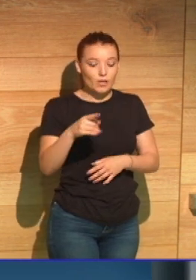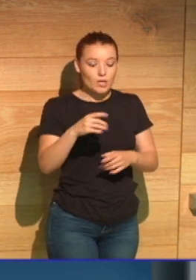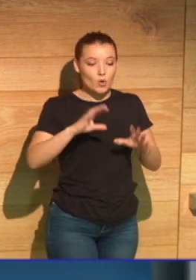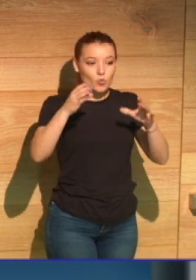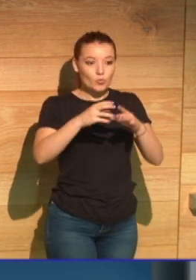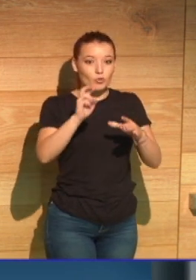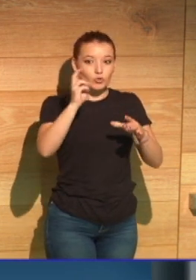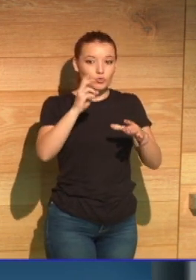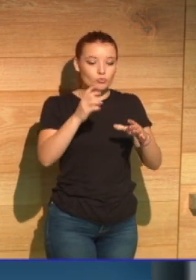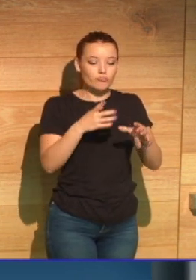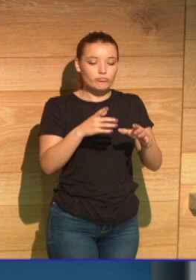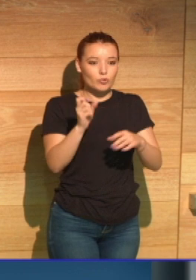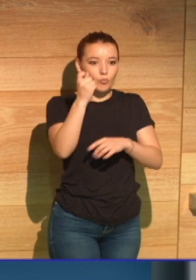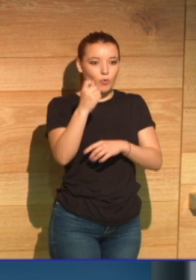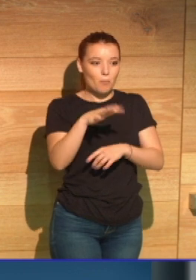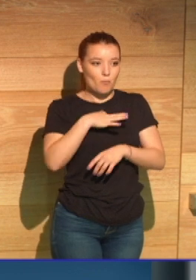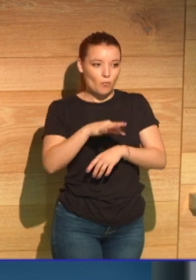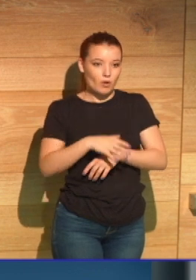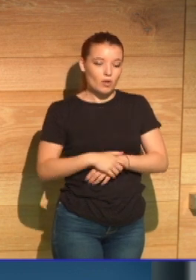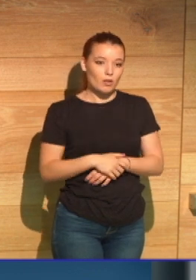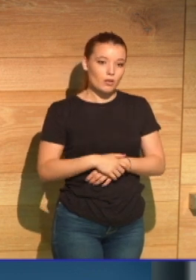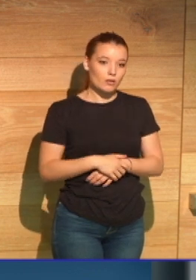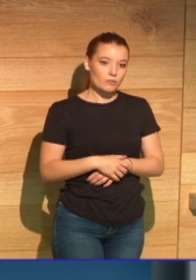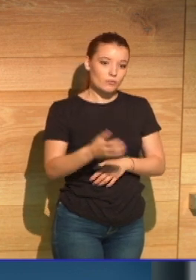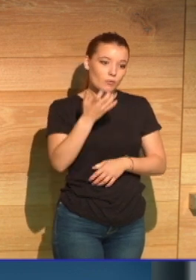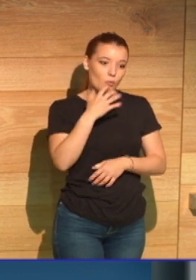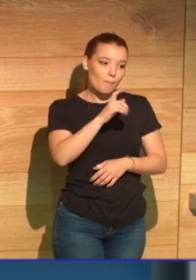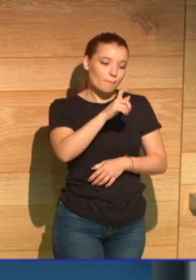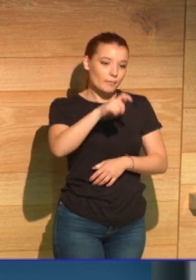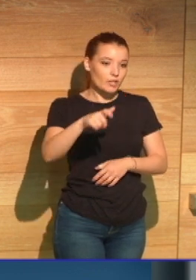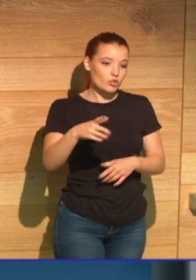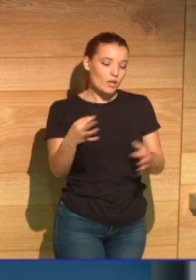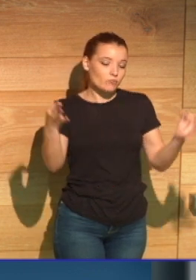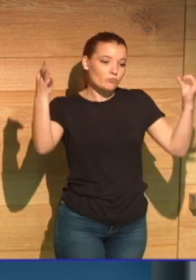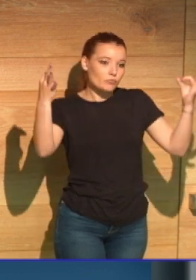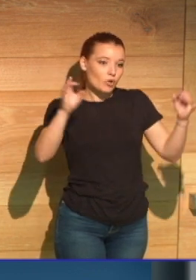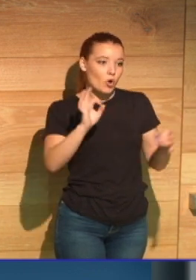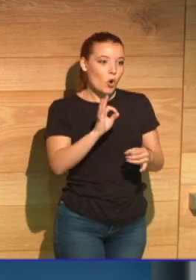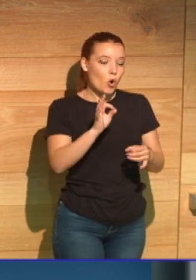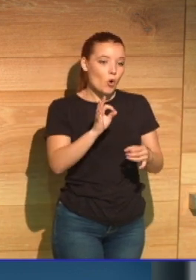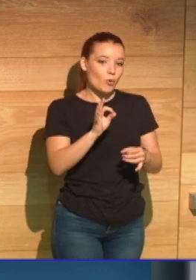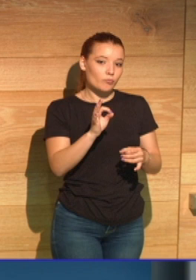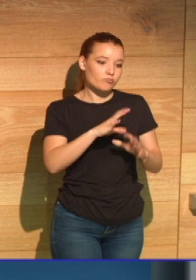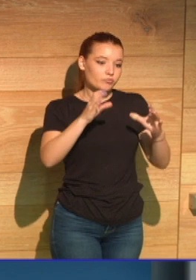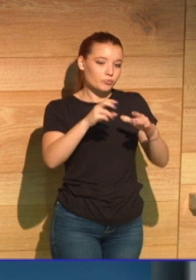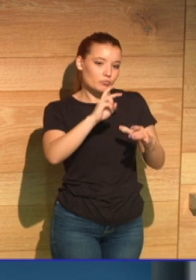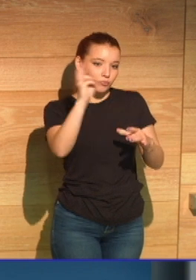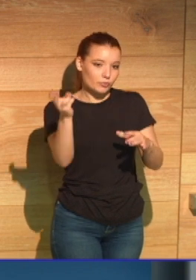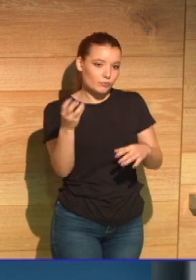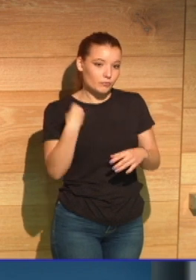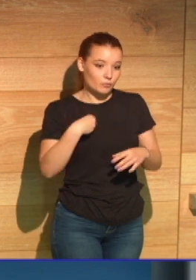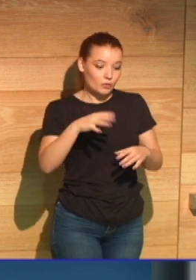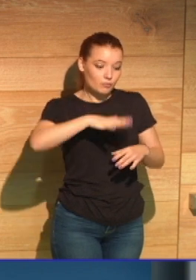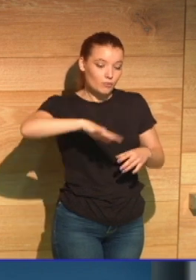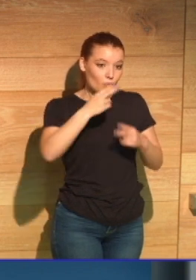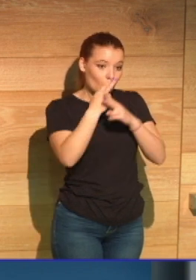como los Boy Scouts, los skaters, las personas que hacen yoga, un poco que toman, ¿no? Se apropian del espacio público, y que ahora